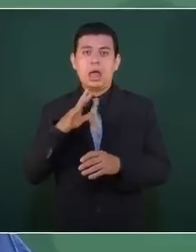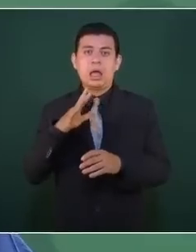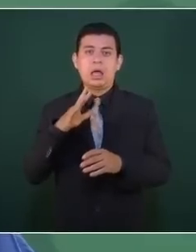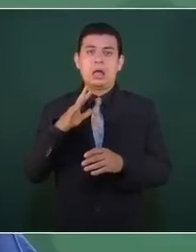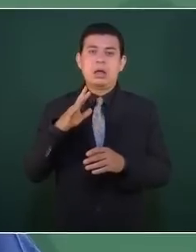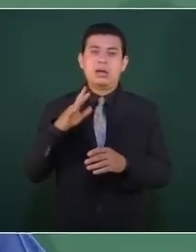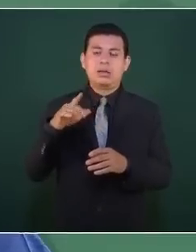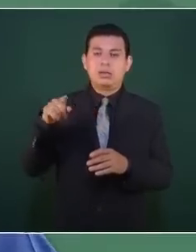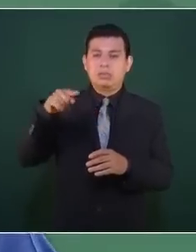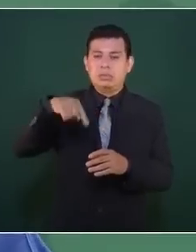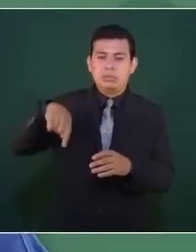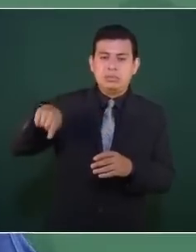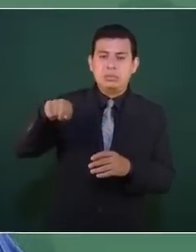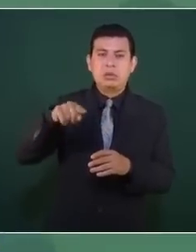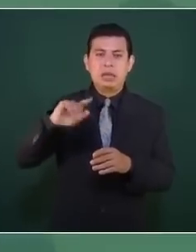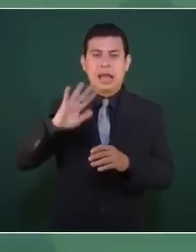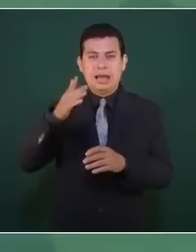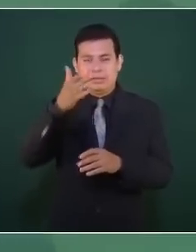consigo